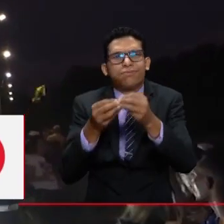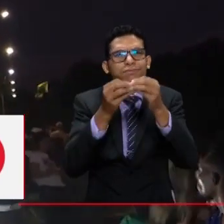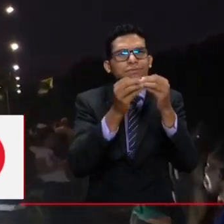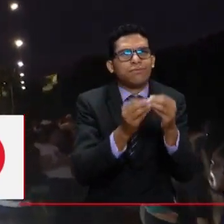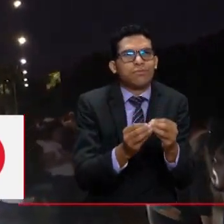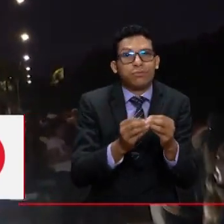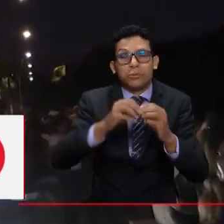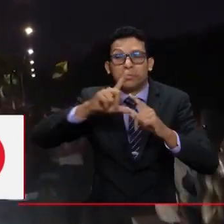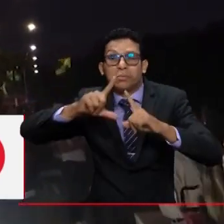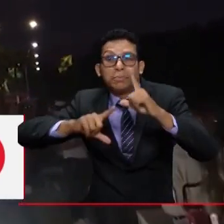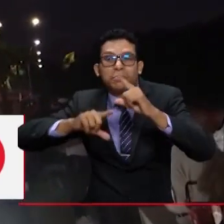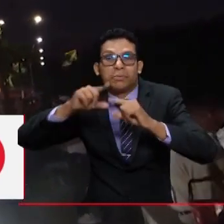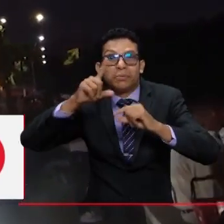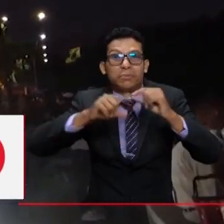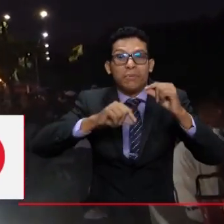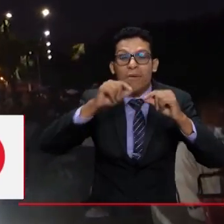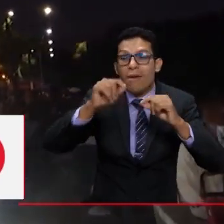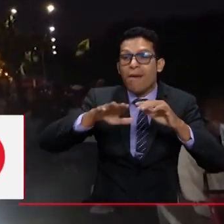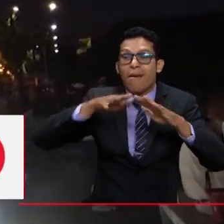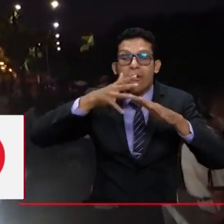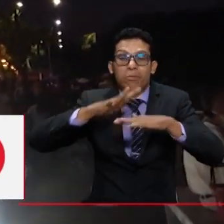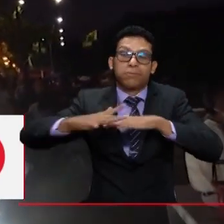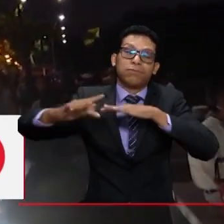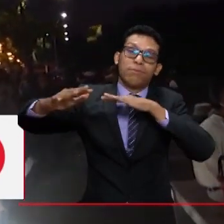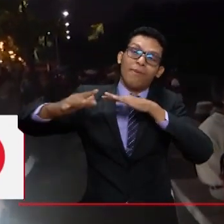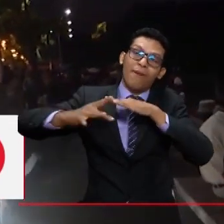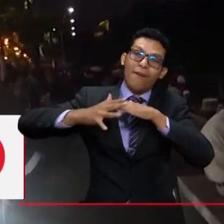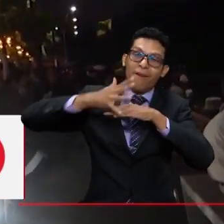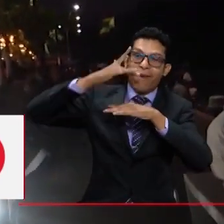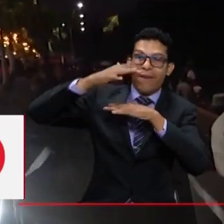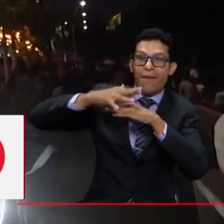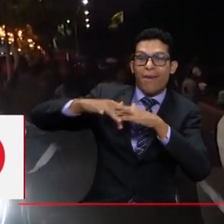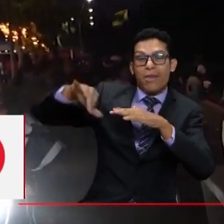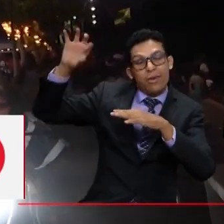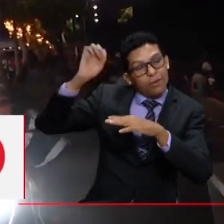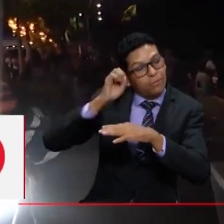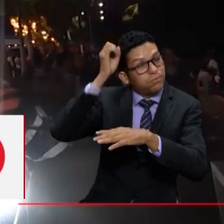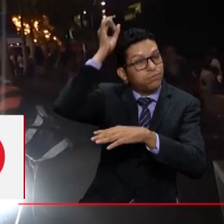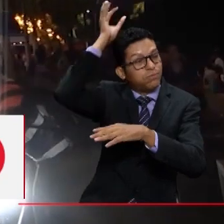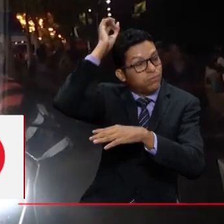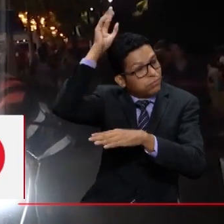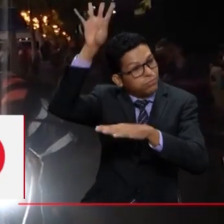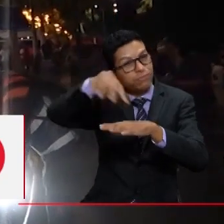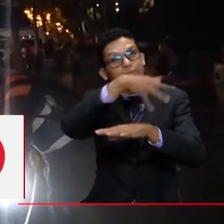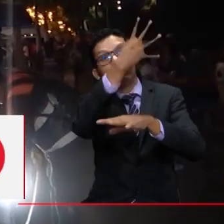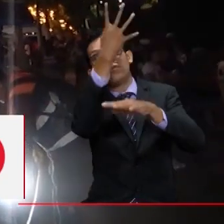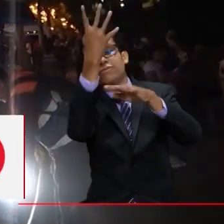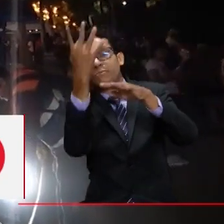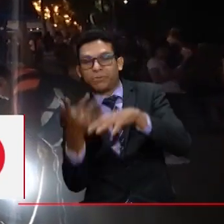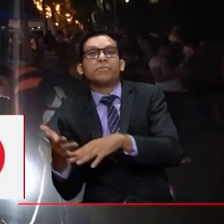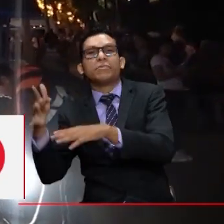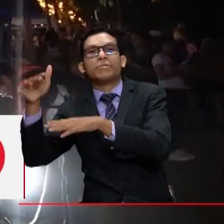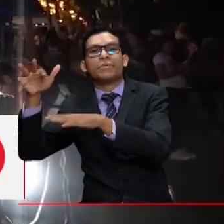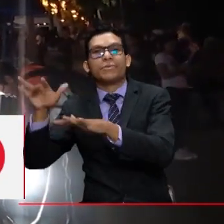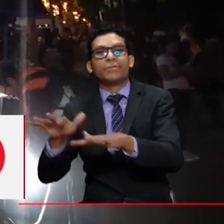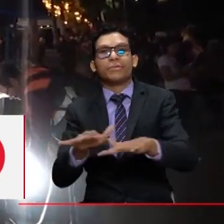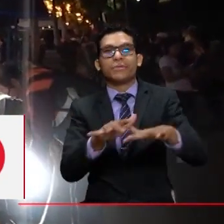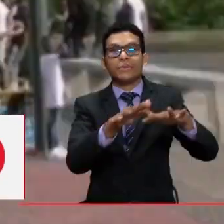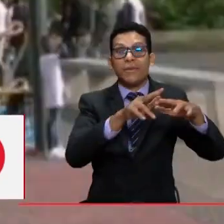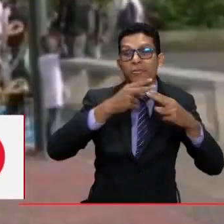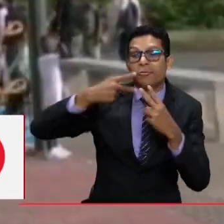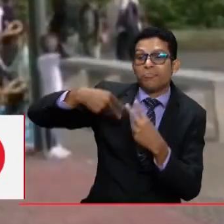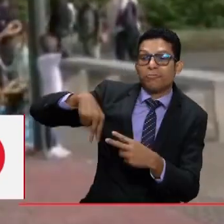mar que iluminan a esos mamíferos marinos que llenan de alegría a los habitantes de este distrito y a los turistas que también recorren